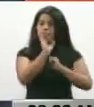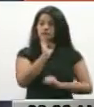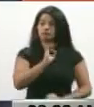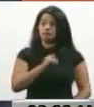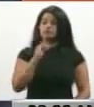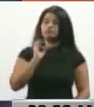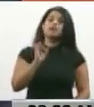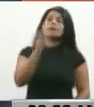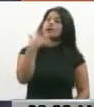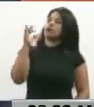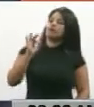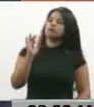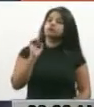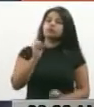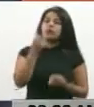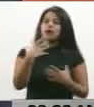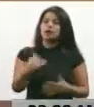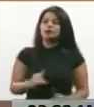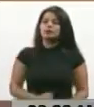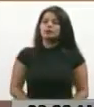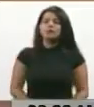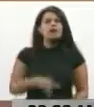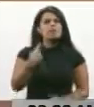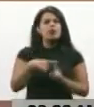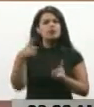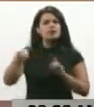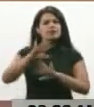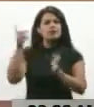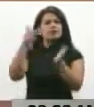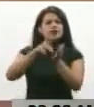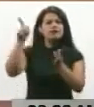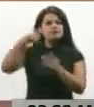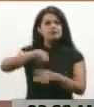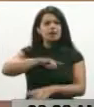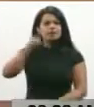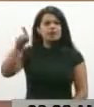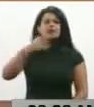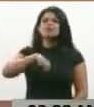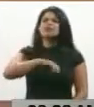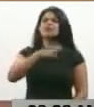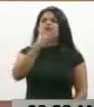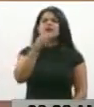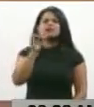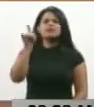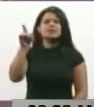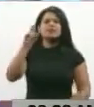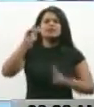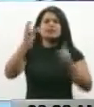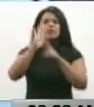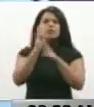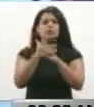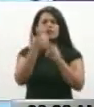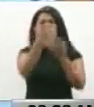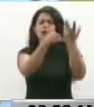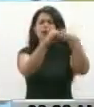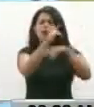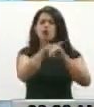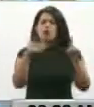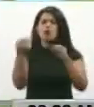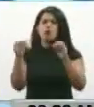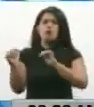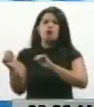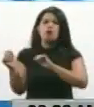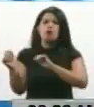de la mejor forma conocida, ¿no? Además que ustedes ya se presentaron en España, y España es muy fácil, digamos, porque el tema de la cultural del flamenco, ¿cómo han hecho para